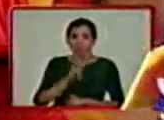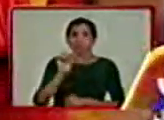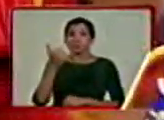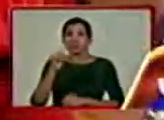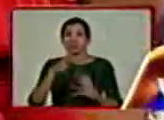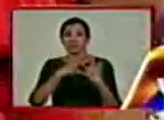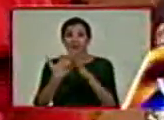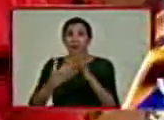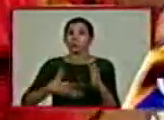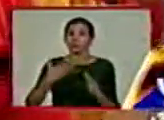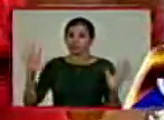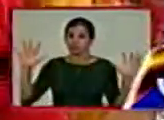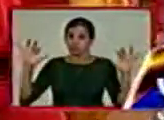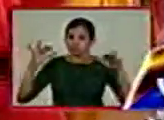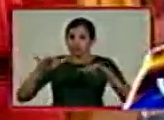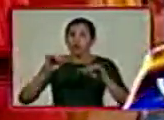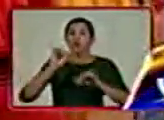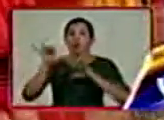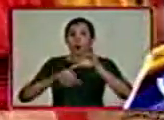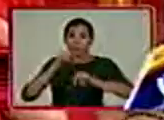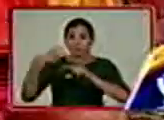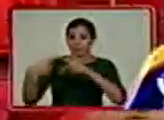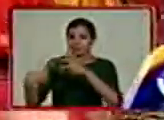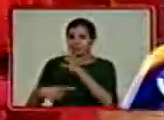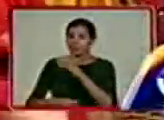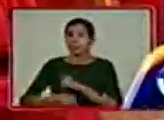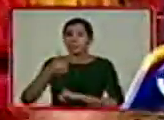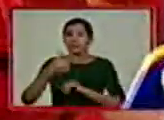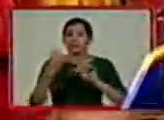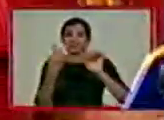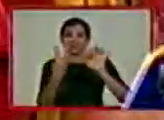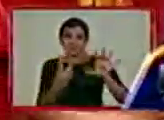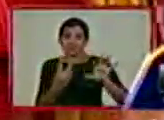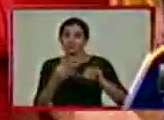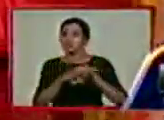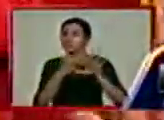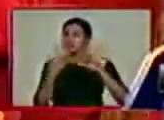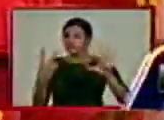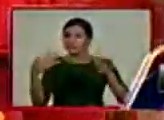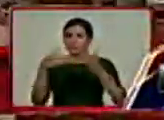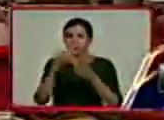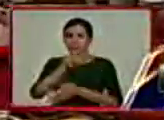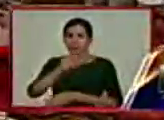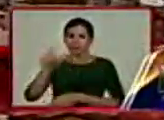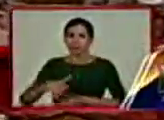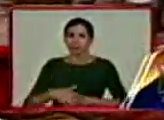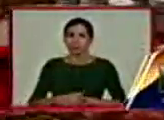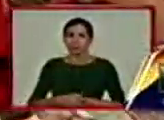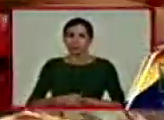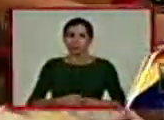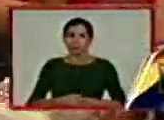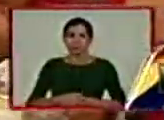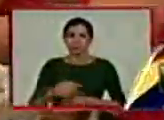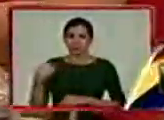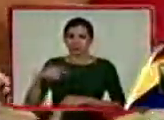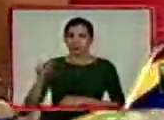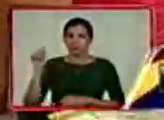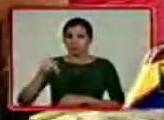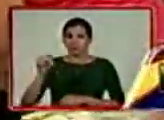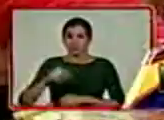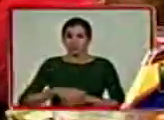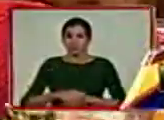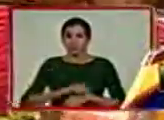barrios de la parroquia Francisco Eugenio Bustamante, más de 7.000 habitantes que tenemos en ella.